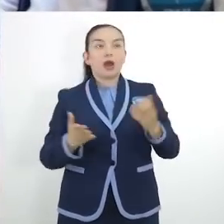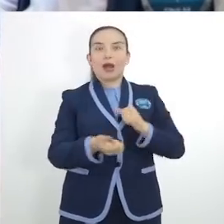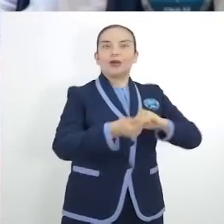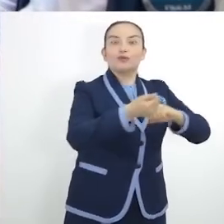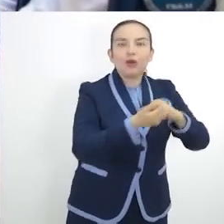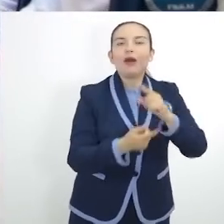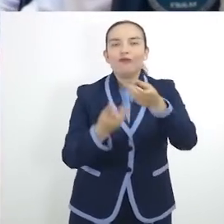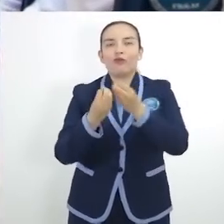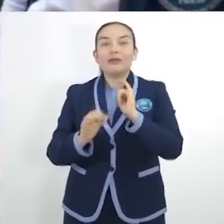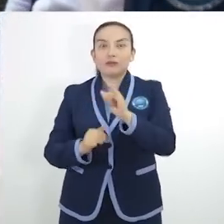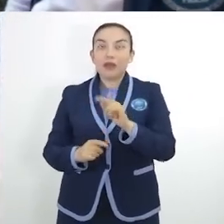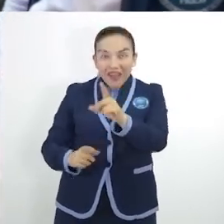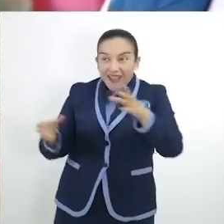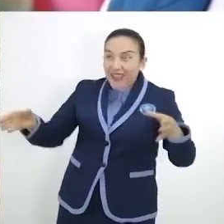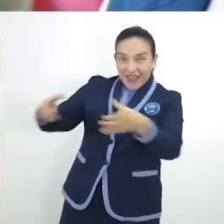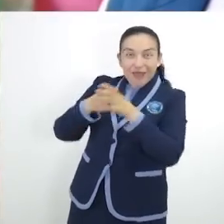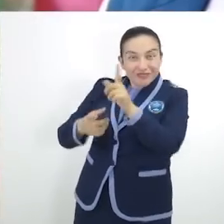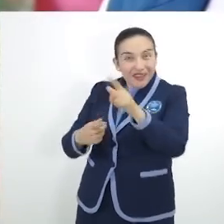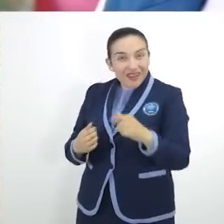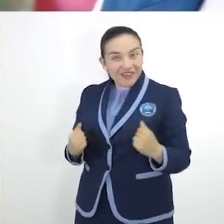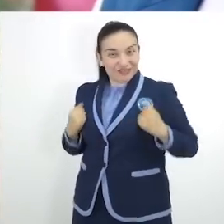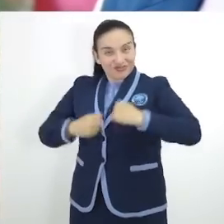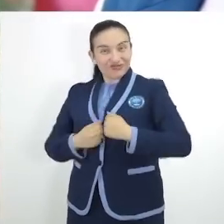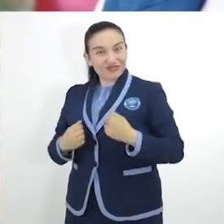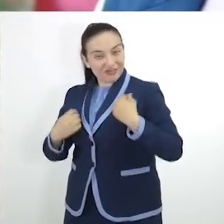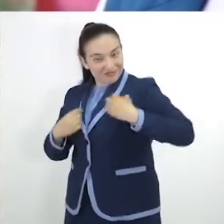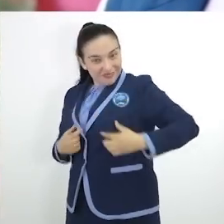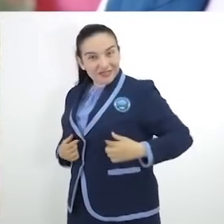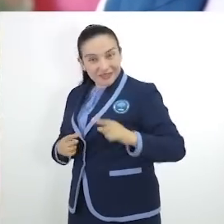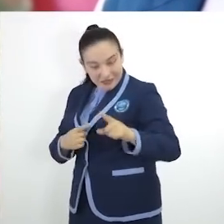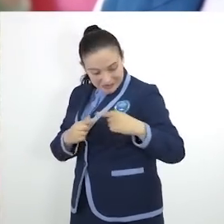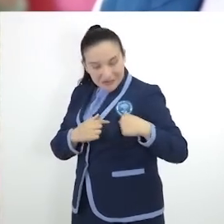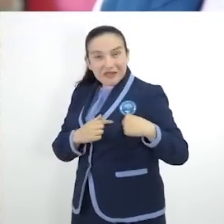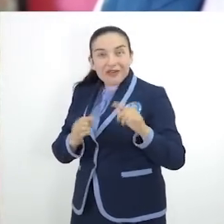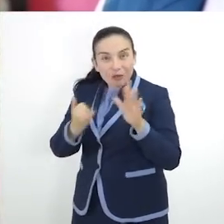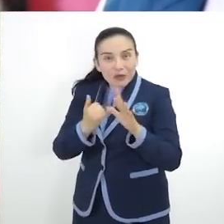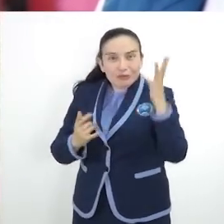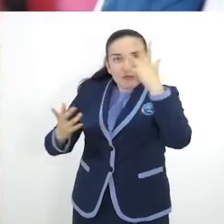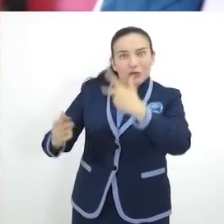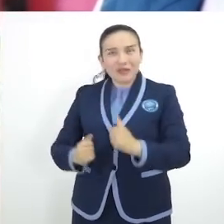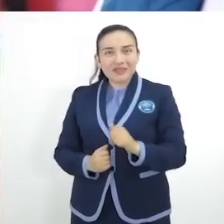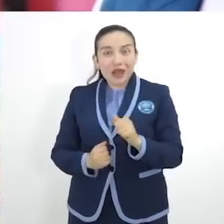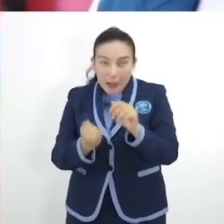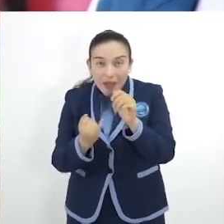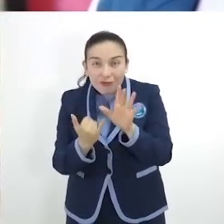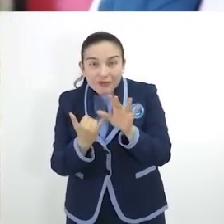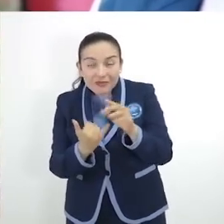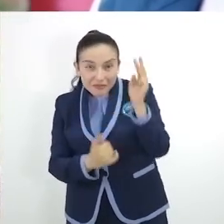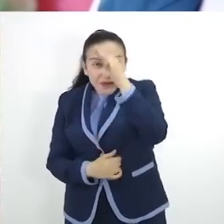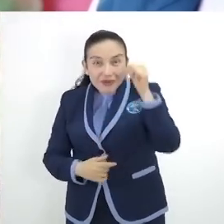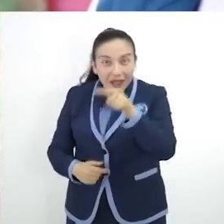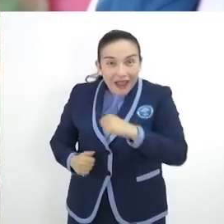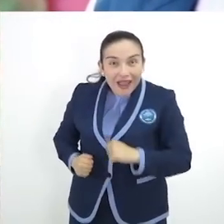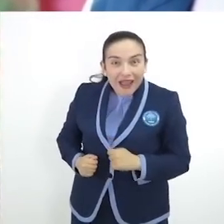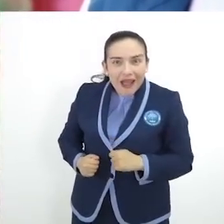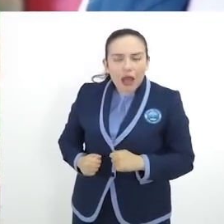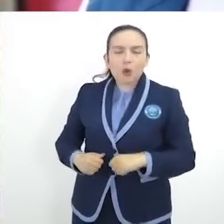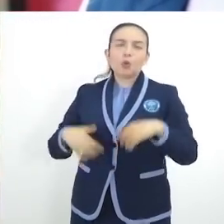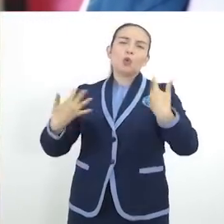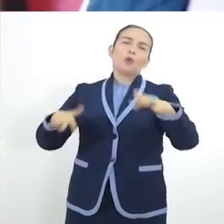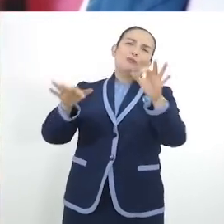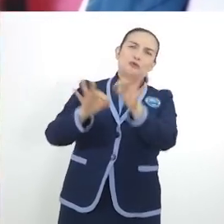país. Ese equipo, ese chaleco que ustedes tienen, esa fundación tan bonita, María Luisa. Hombre, eso